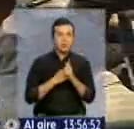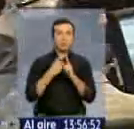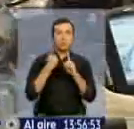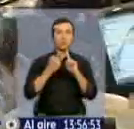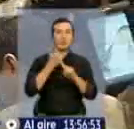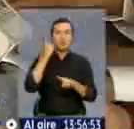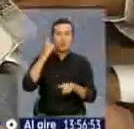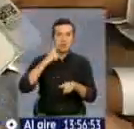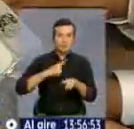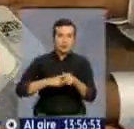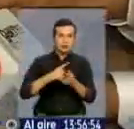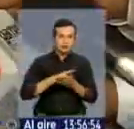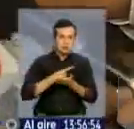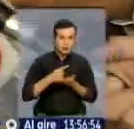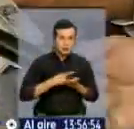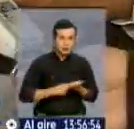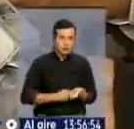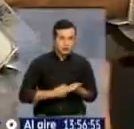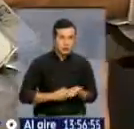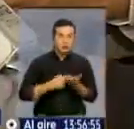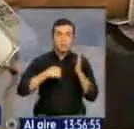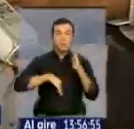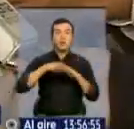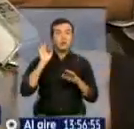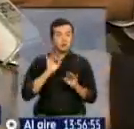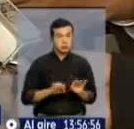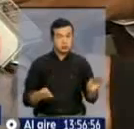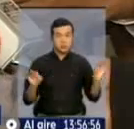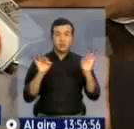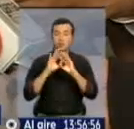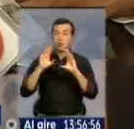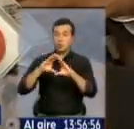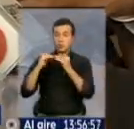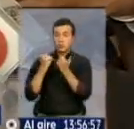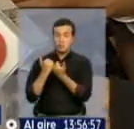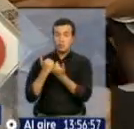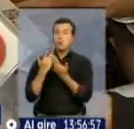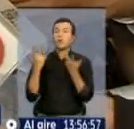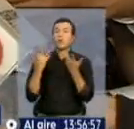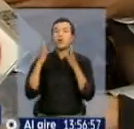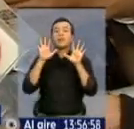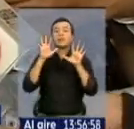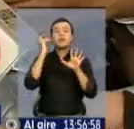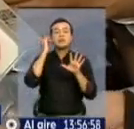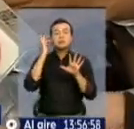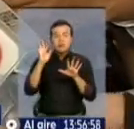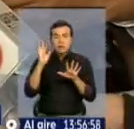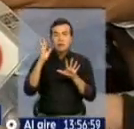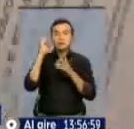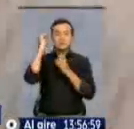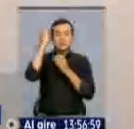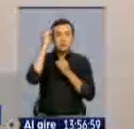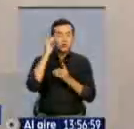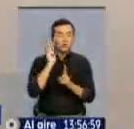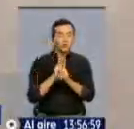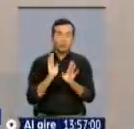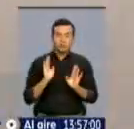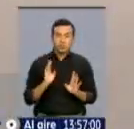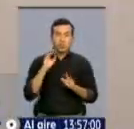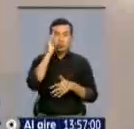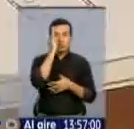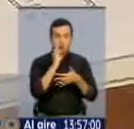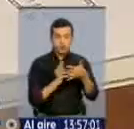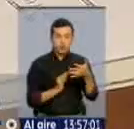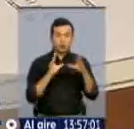semana para sesionar. Ahora con mayor razón, porque es precisamente en la Comisión que tendremos apenas 10 días para emitir el informe. informe. En el caso de la proforma,